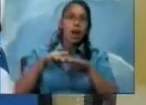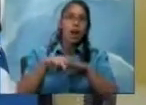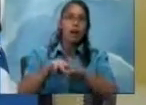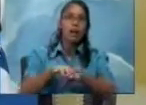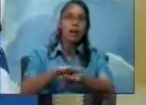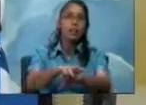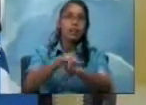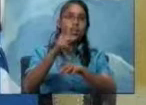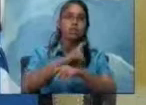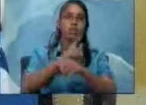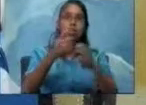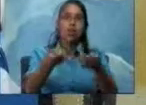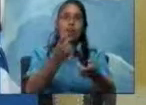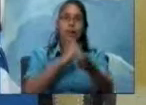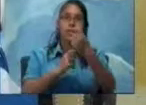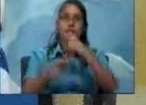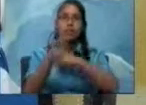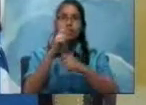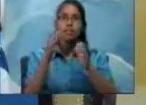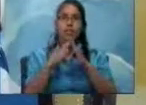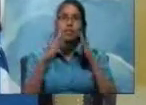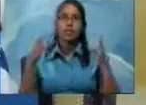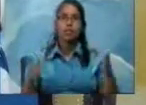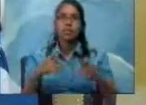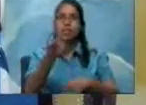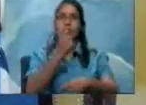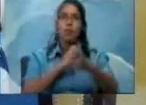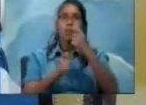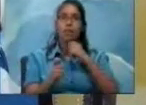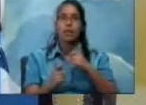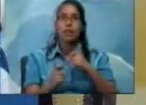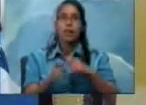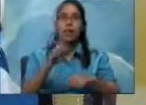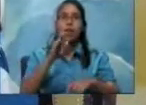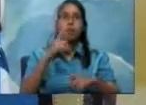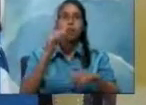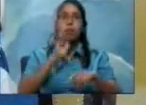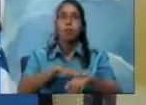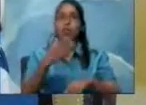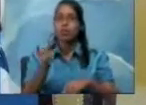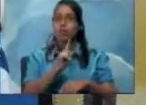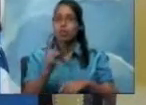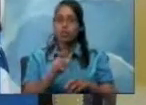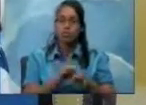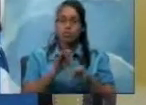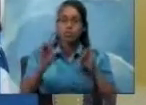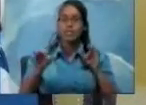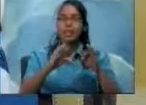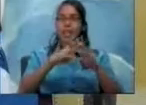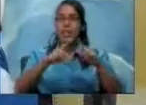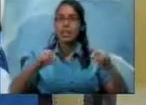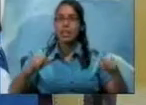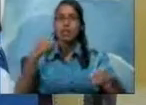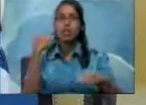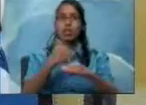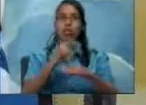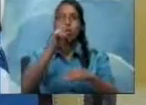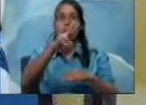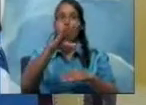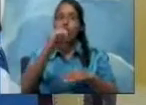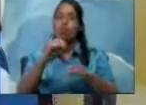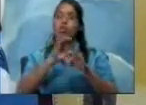la red de peces tremenda pesca pues no distaban de tierra sino como 200